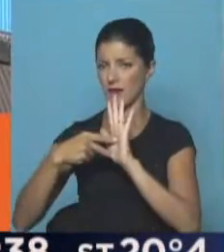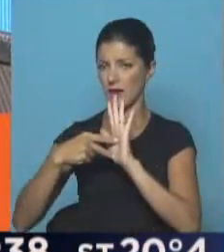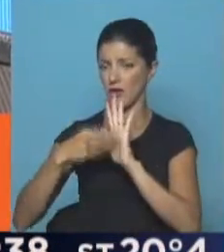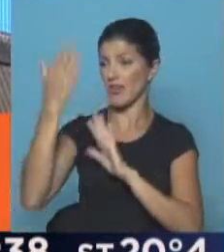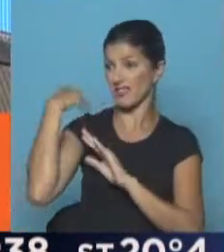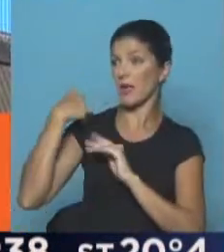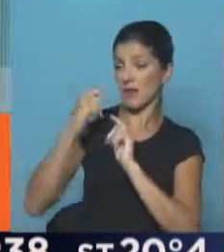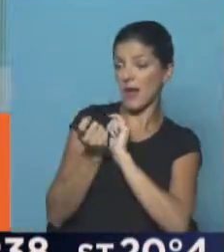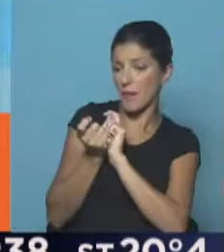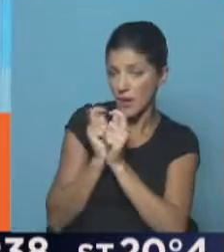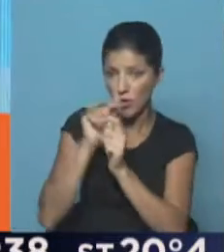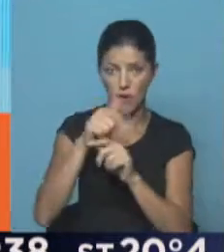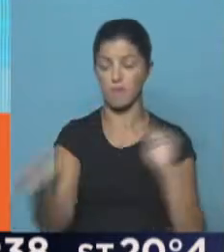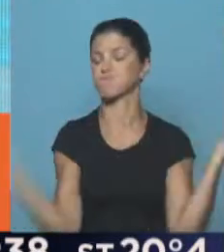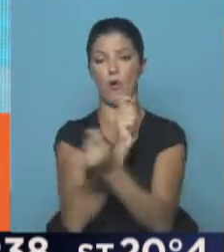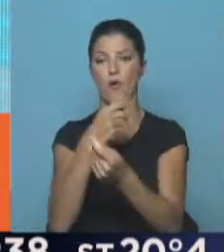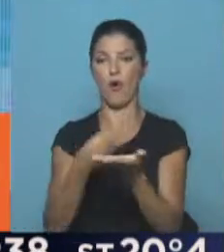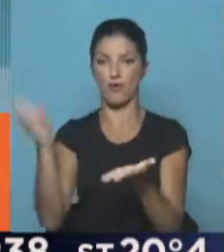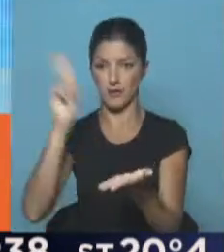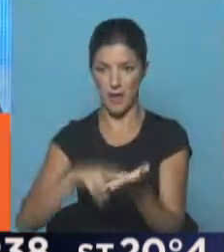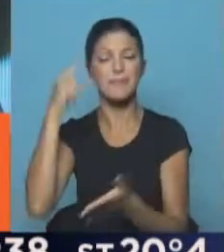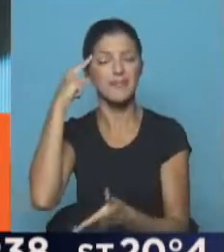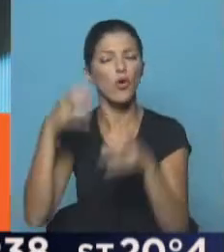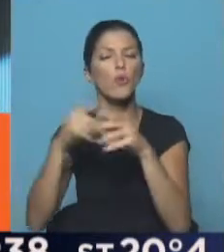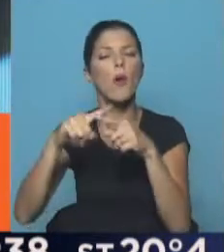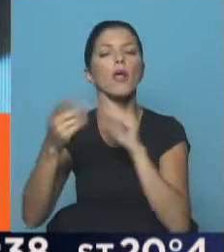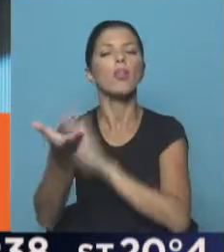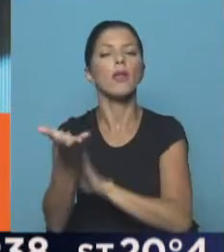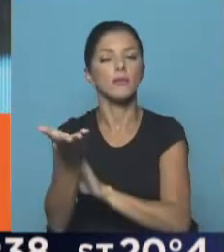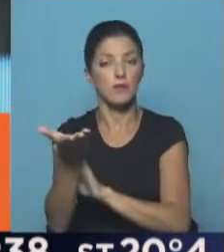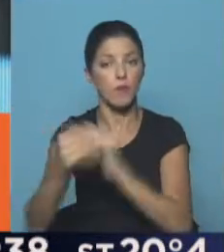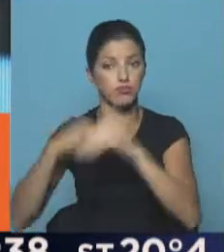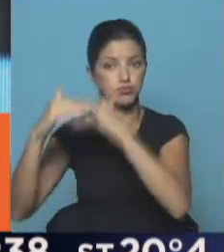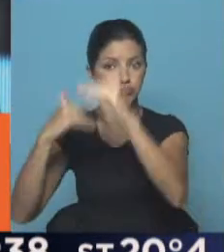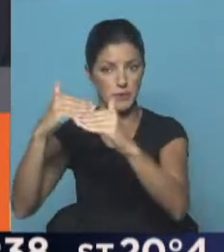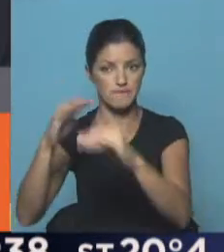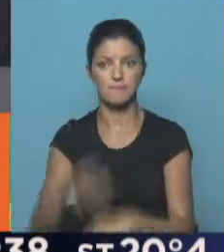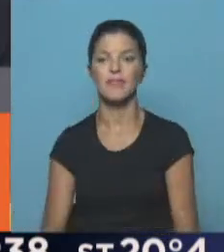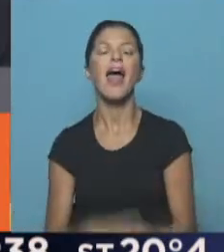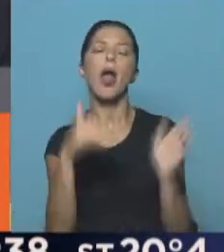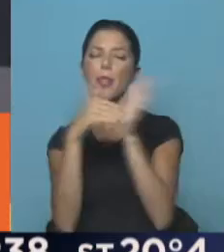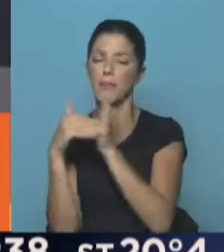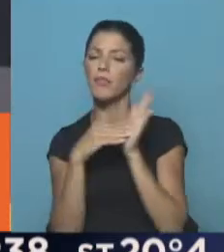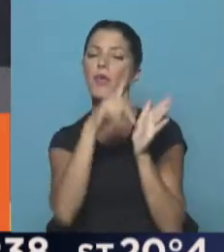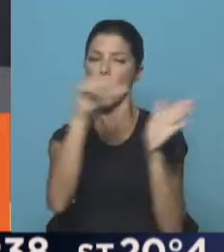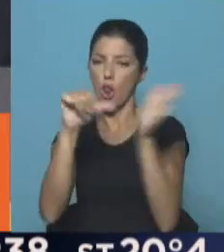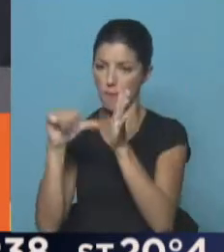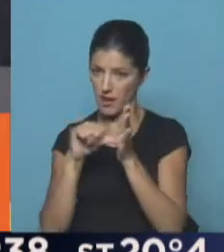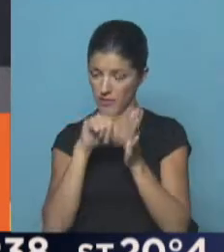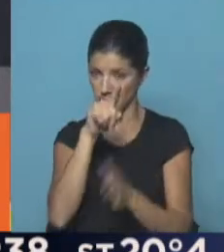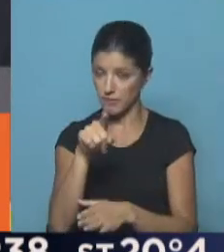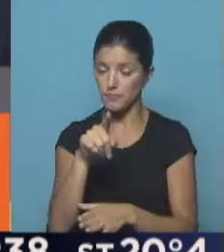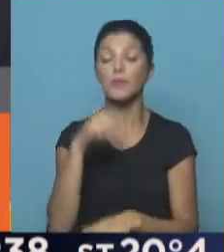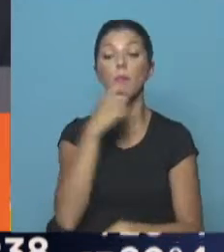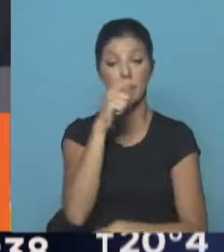venía intuyendo en relación al ascenso de la ultraderecha? Hay que ver la característica del país, la característica de los Países Bajos en este caso y la